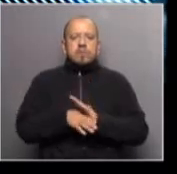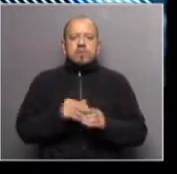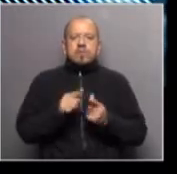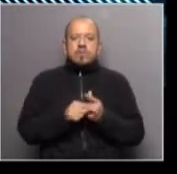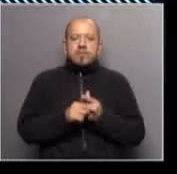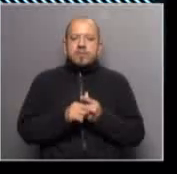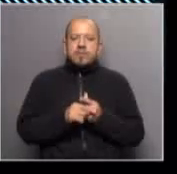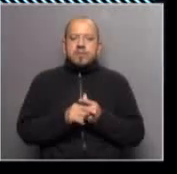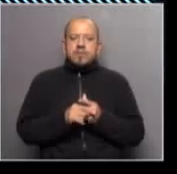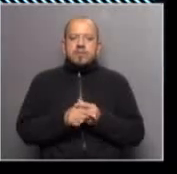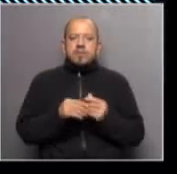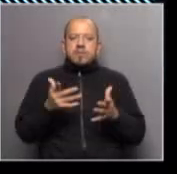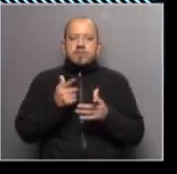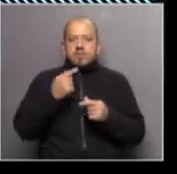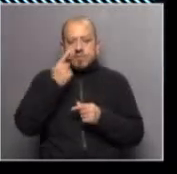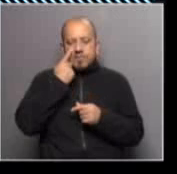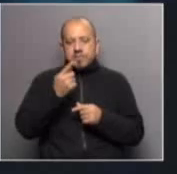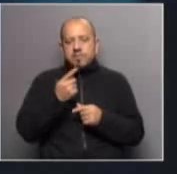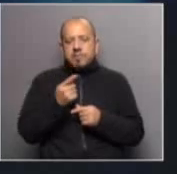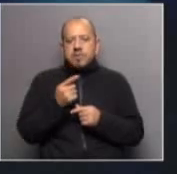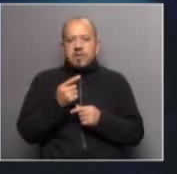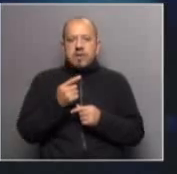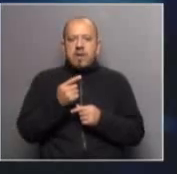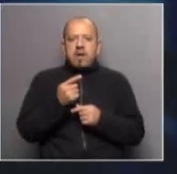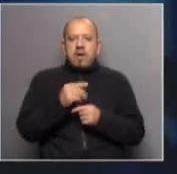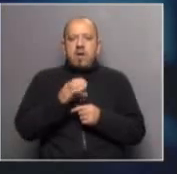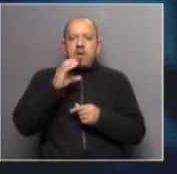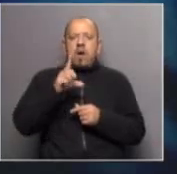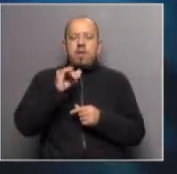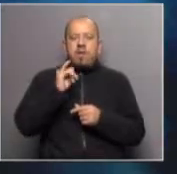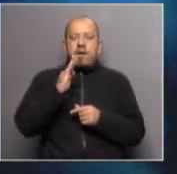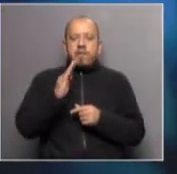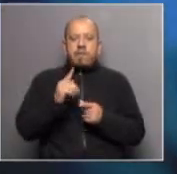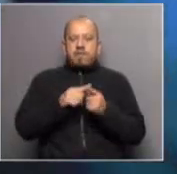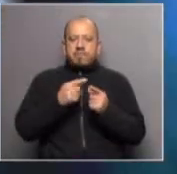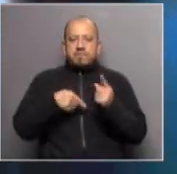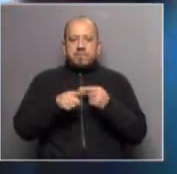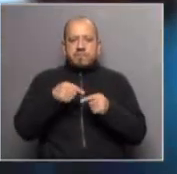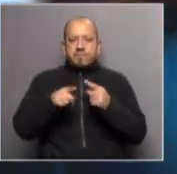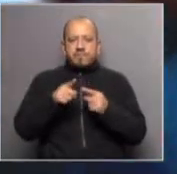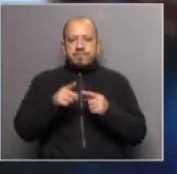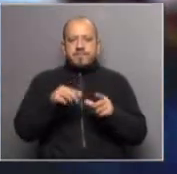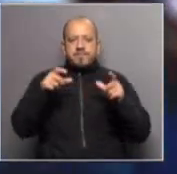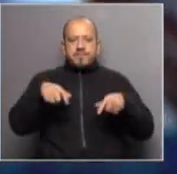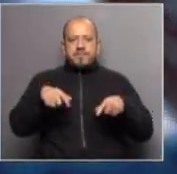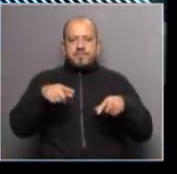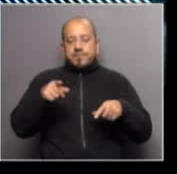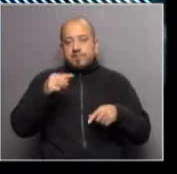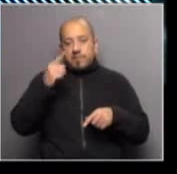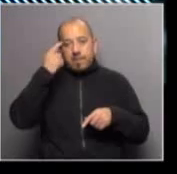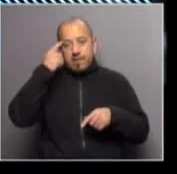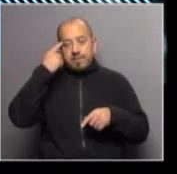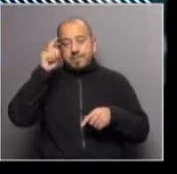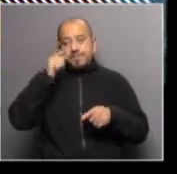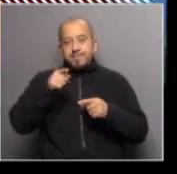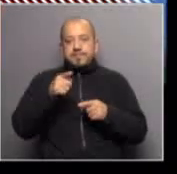Genial. Y ahora vayamos a la parte del clip, que también no está filmado en la cancha donde a vos